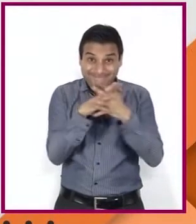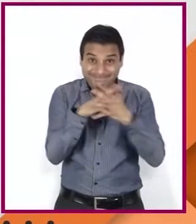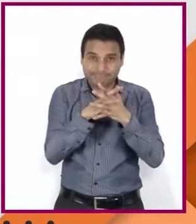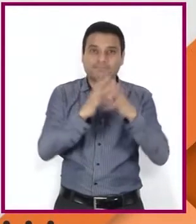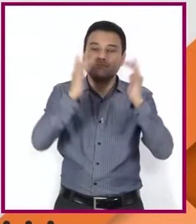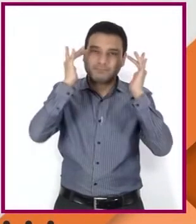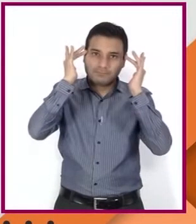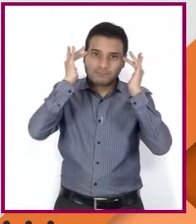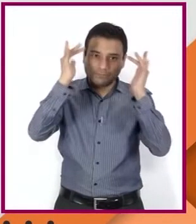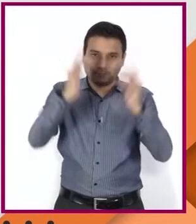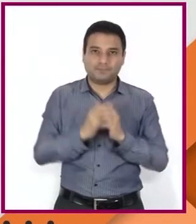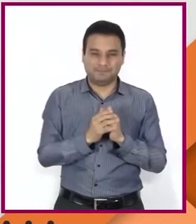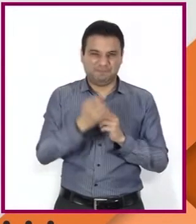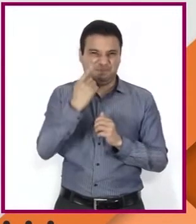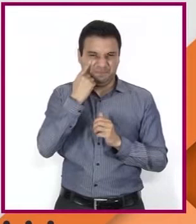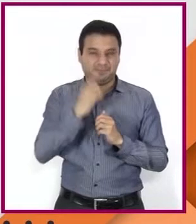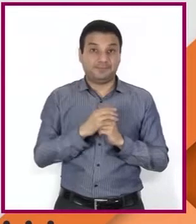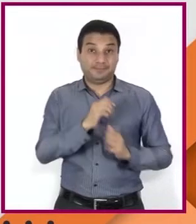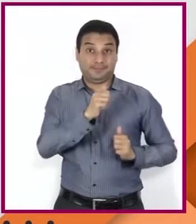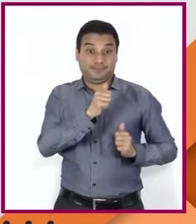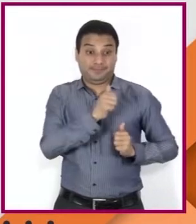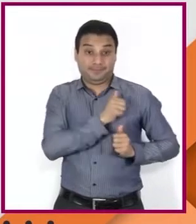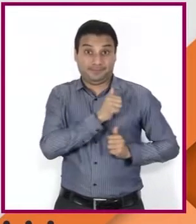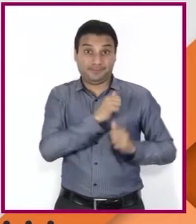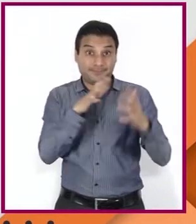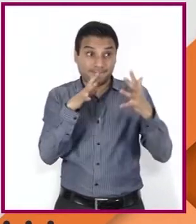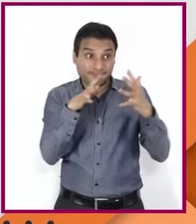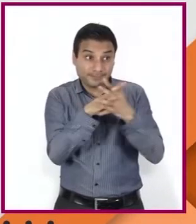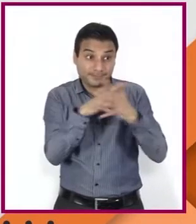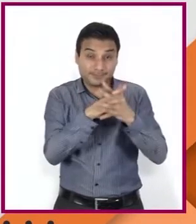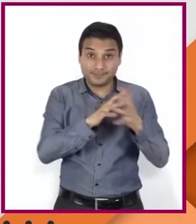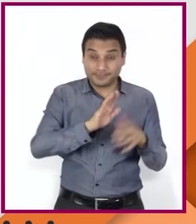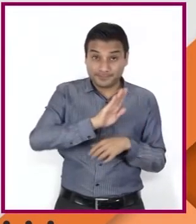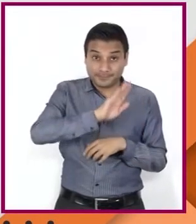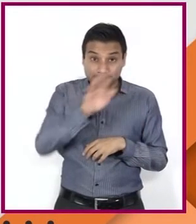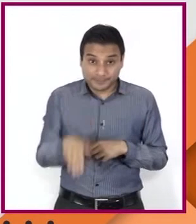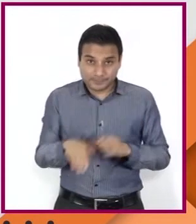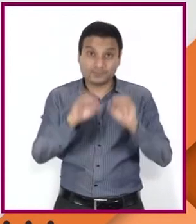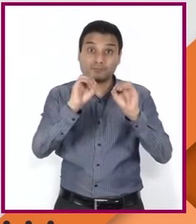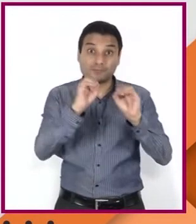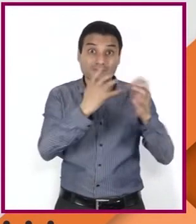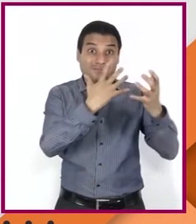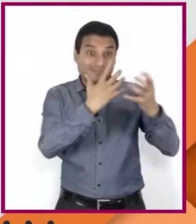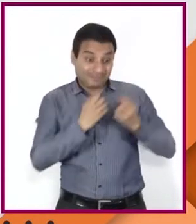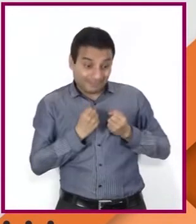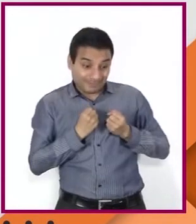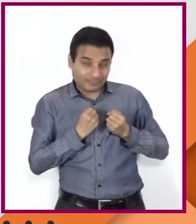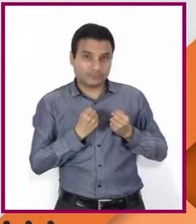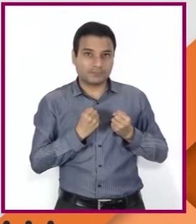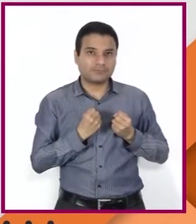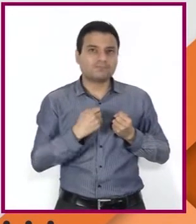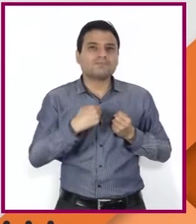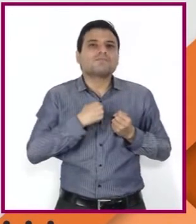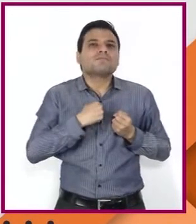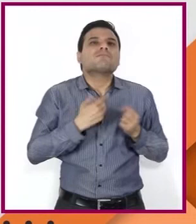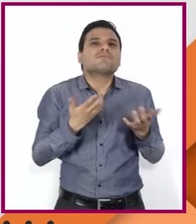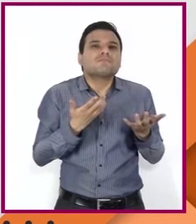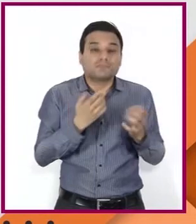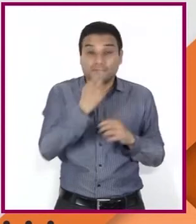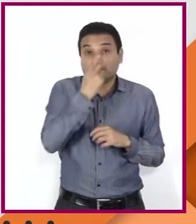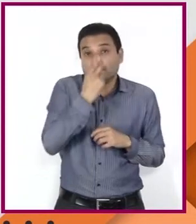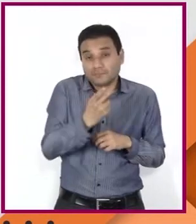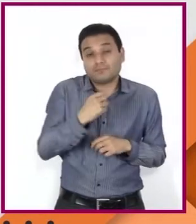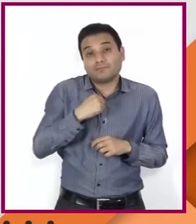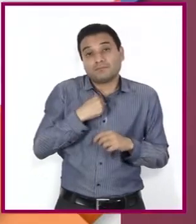evidente en la idea de que los soldados muertos en batalla o sacrificados tras ser capturados pasarían a acompañar al dios en su marcha por el